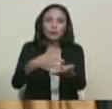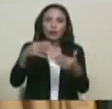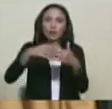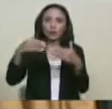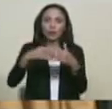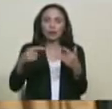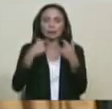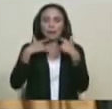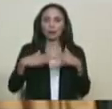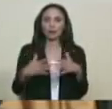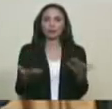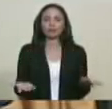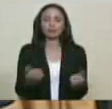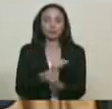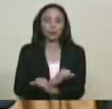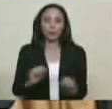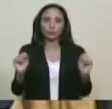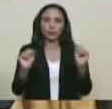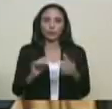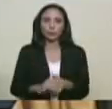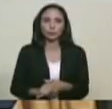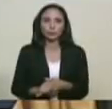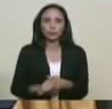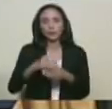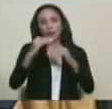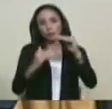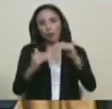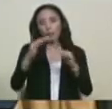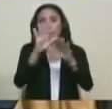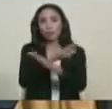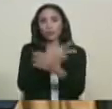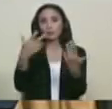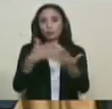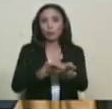Y me calculan que puede estar por el orden de los